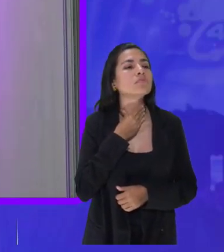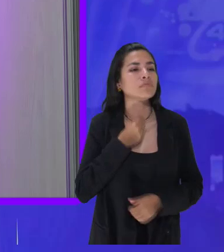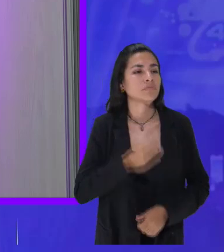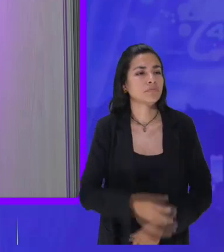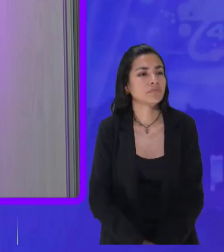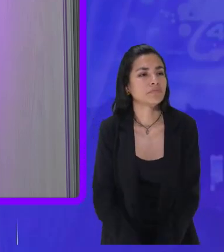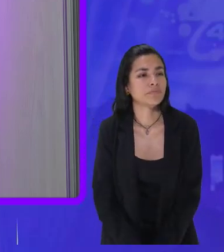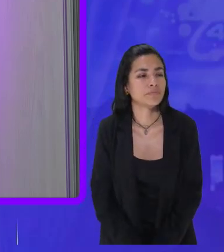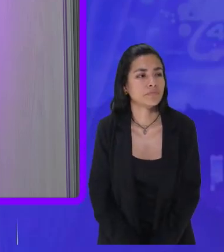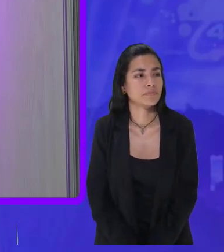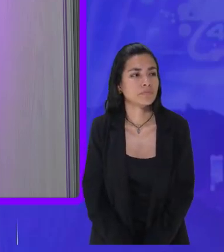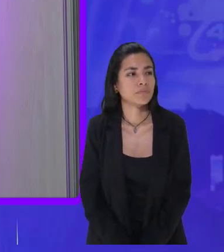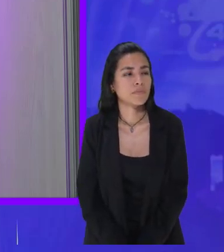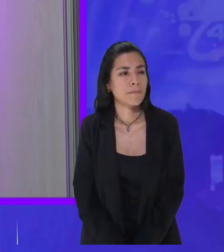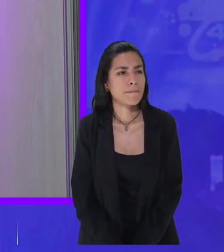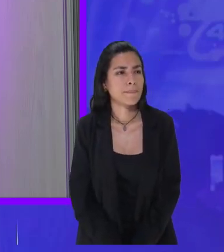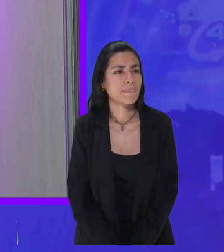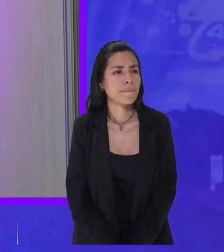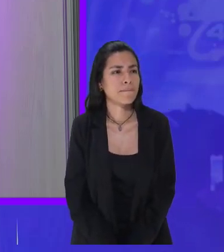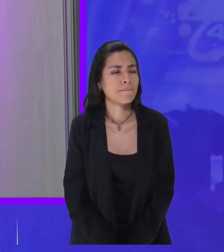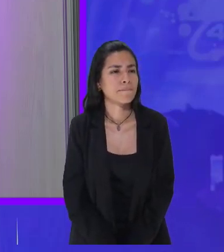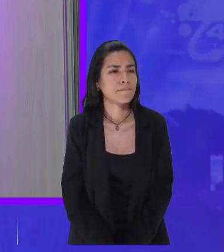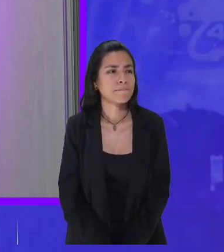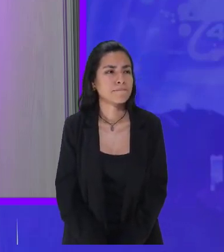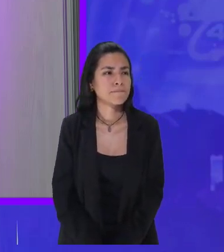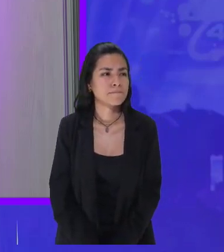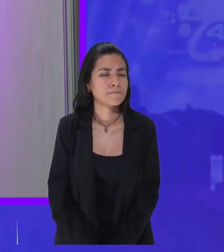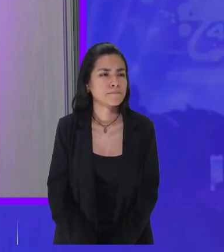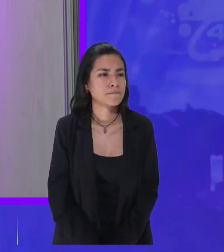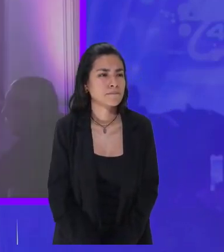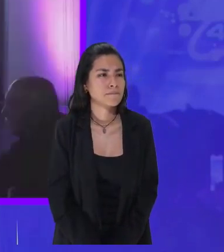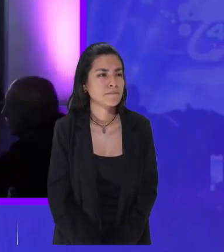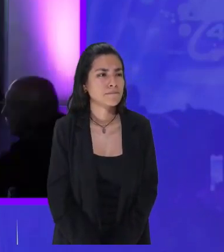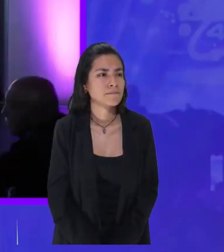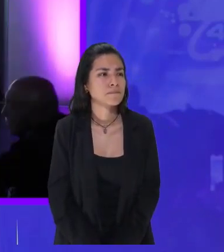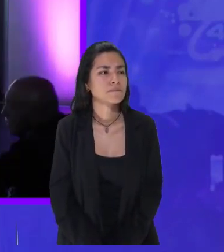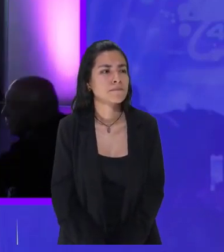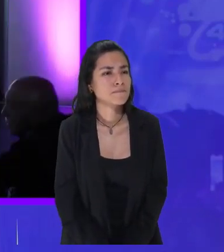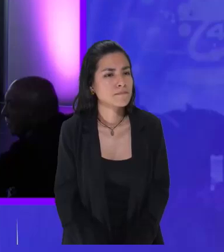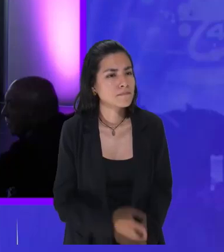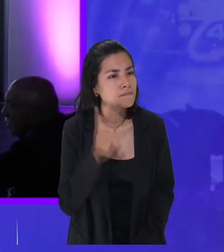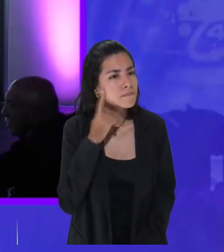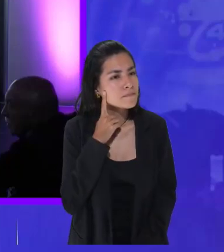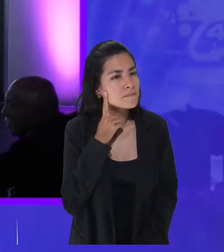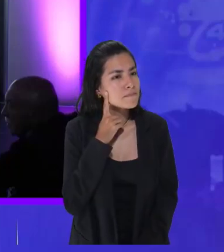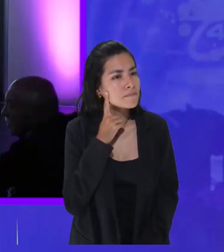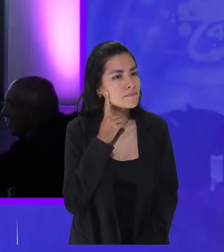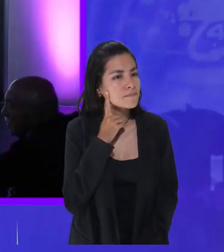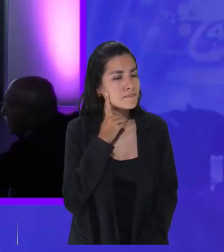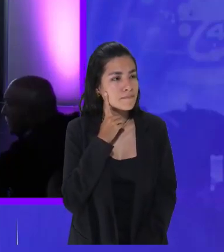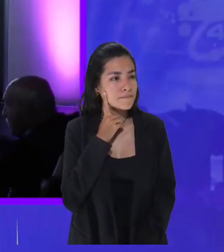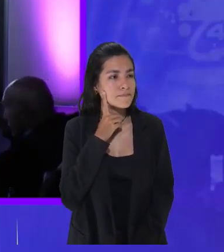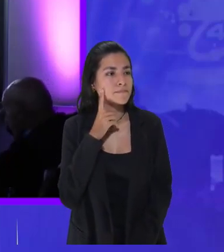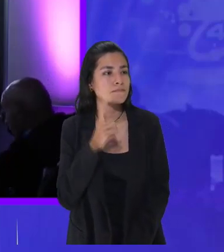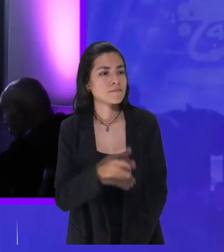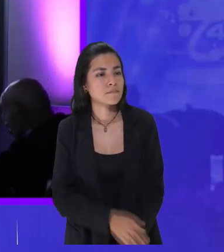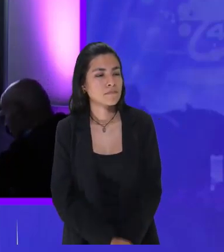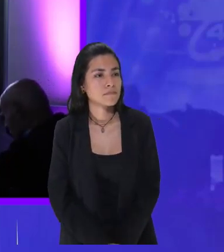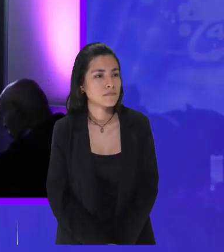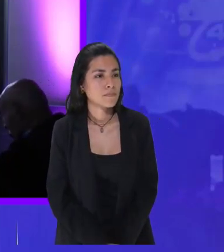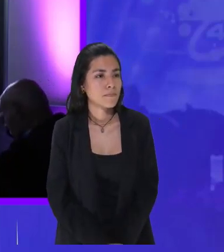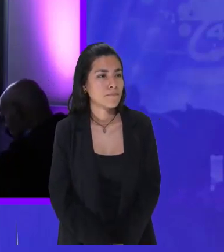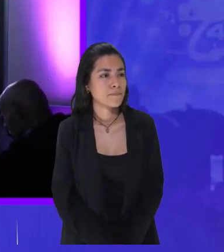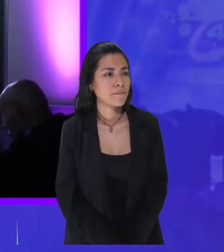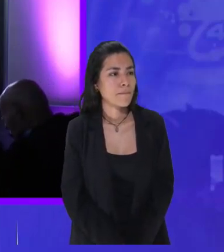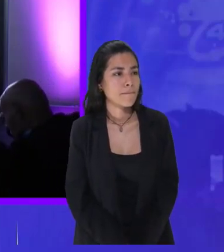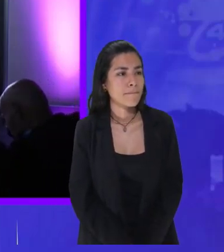Bueno, quería preguntar, digamos, si hay alguna limitación técnica o si tal vez es un punto más allá que ustedes ven la posibilidad de utilizar